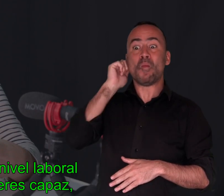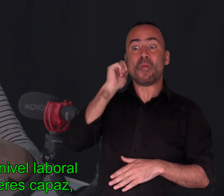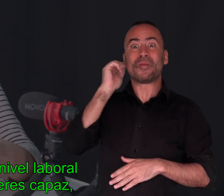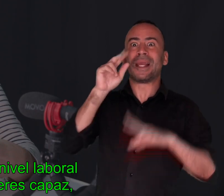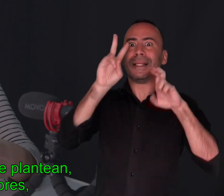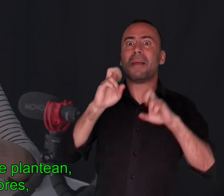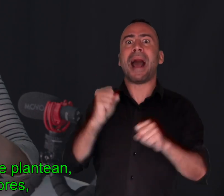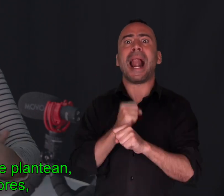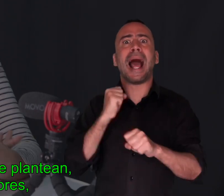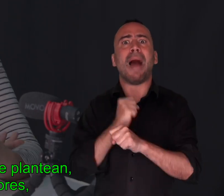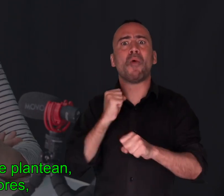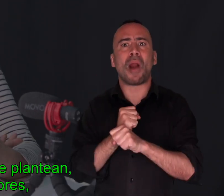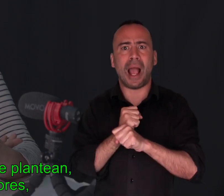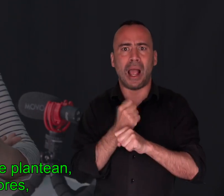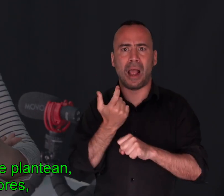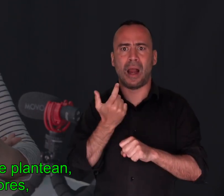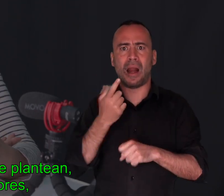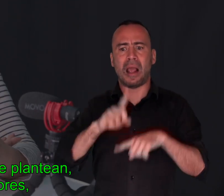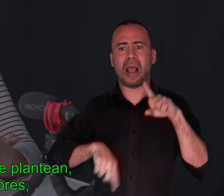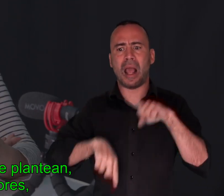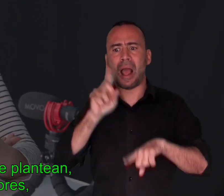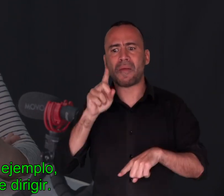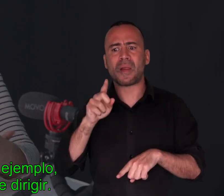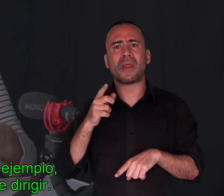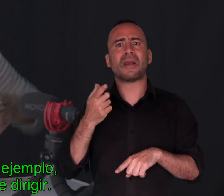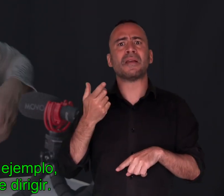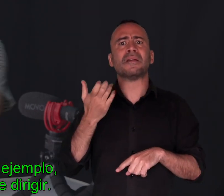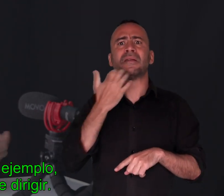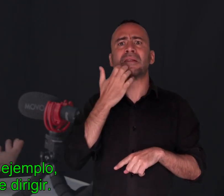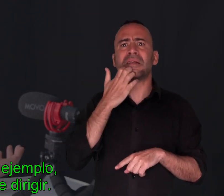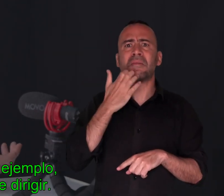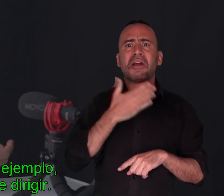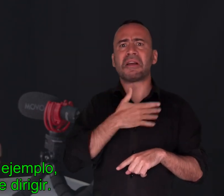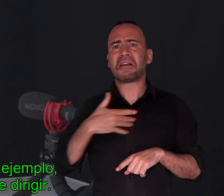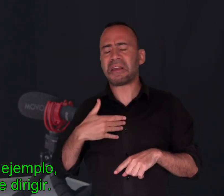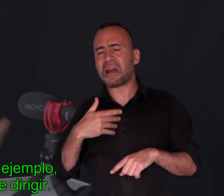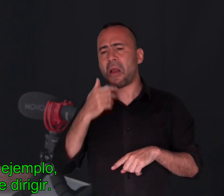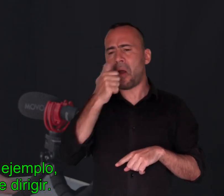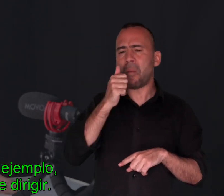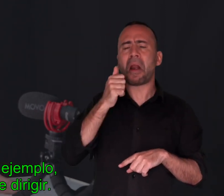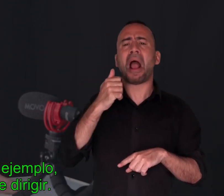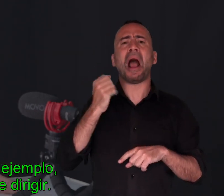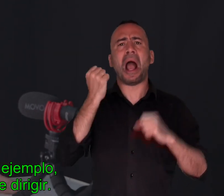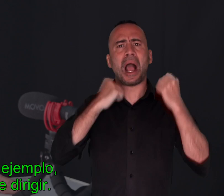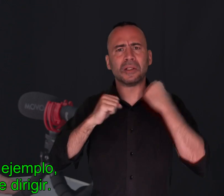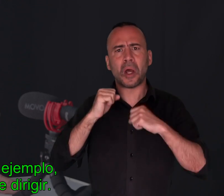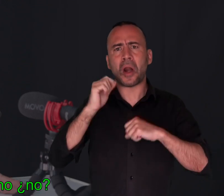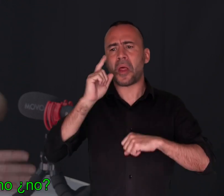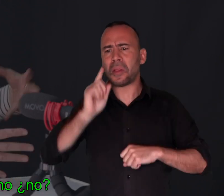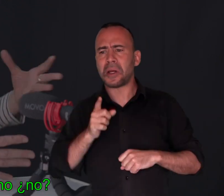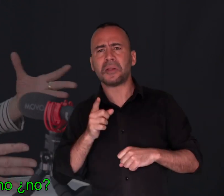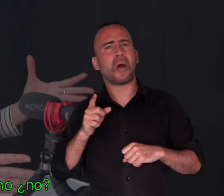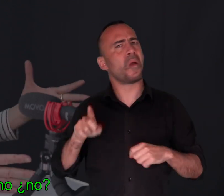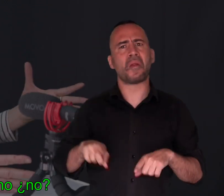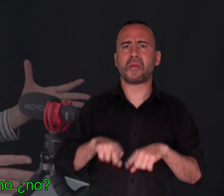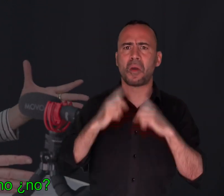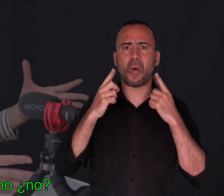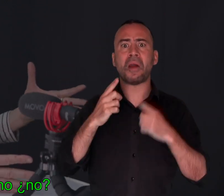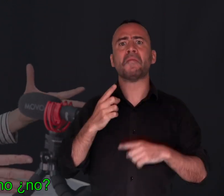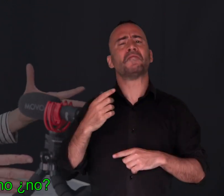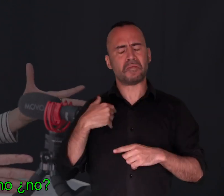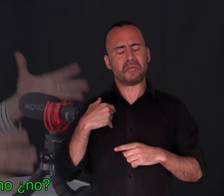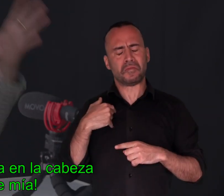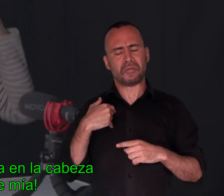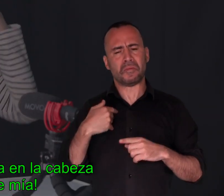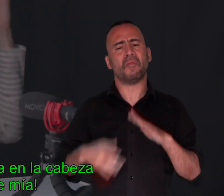eres capaz o sea ellos no se plantean si son actores y les pica por ejemplo el gusanillo de dirigir si pueden o no